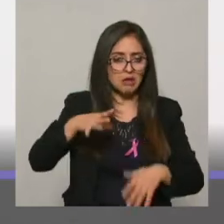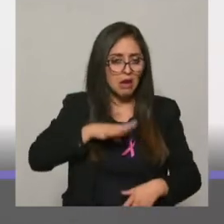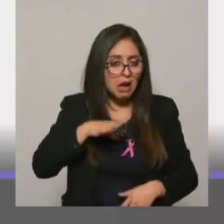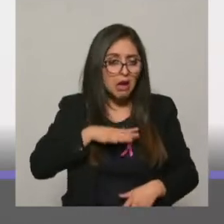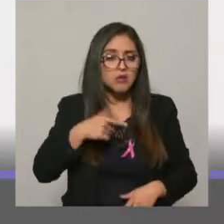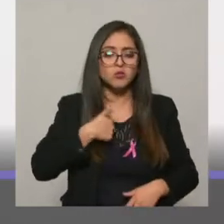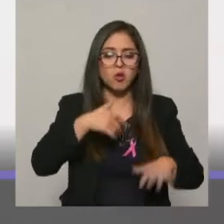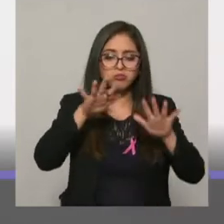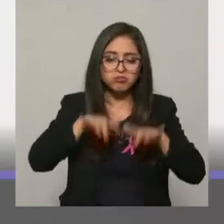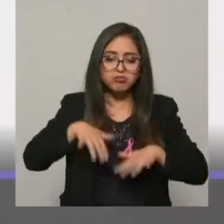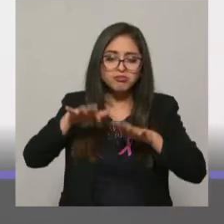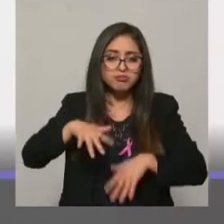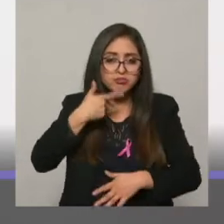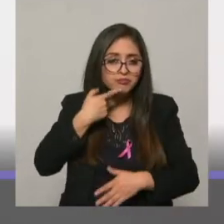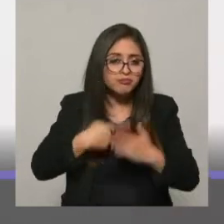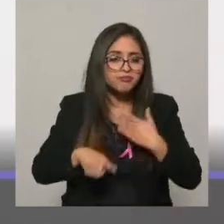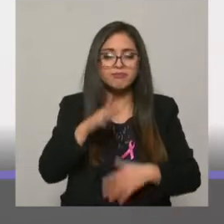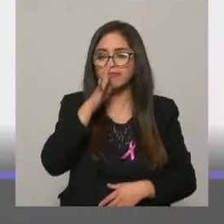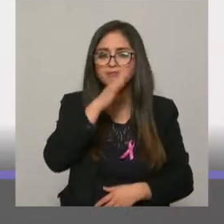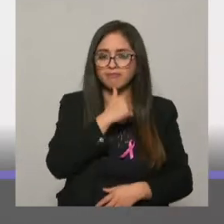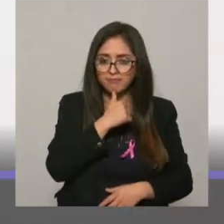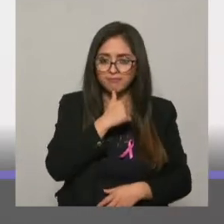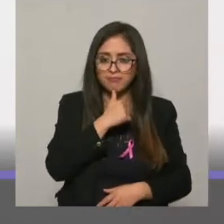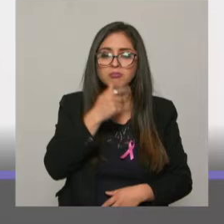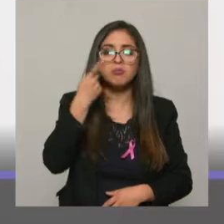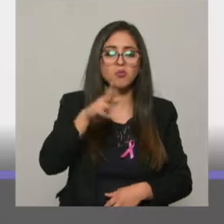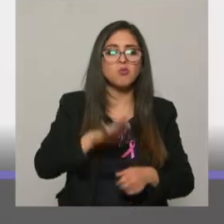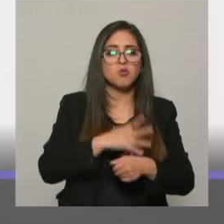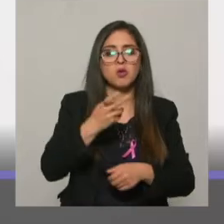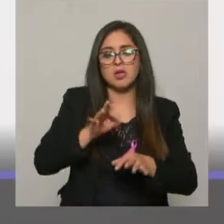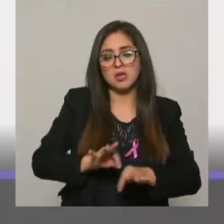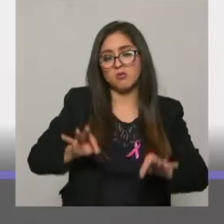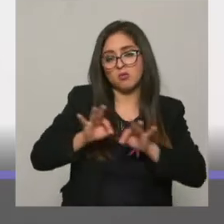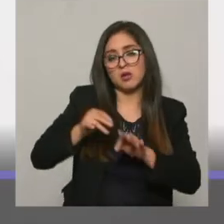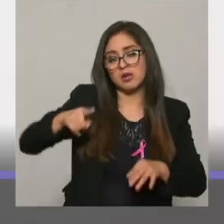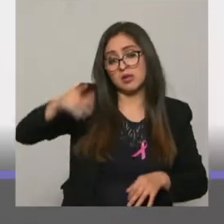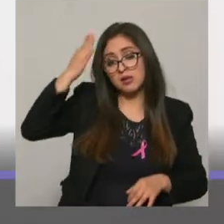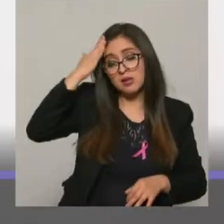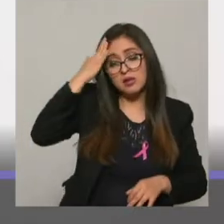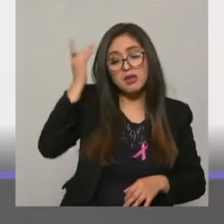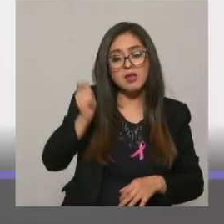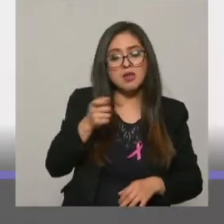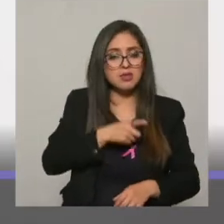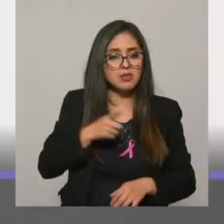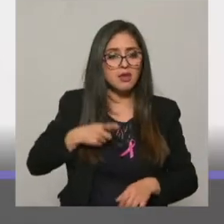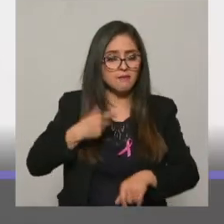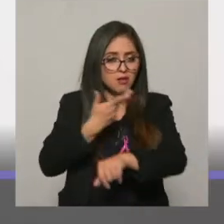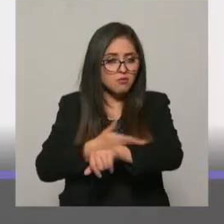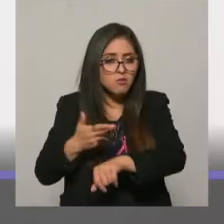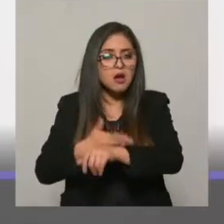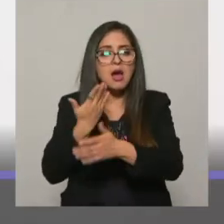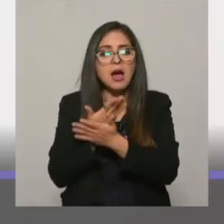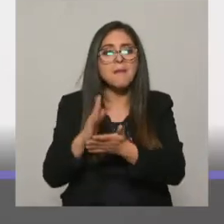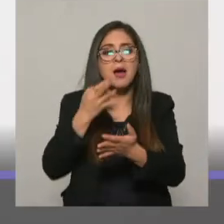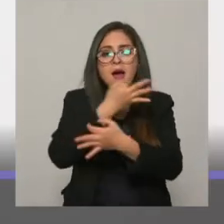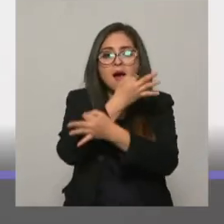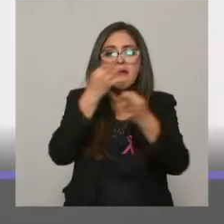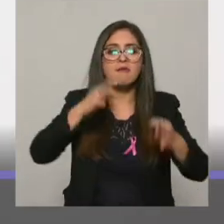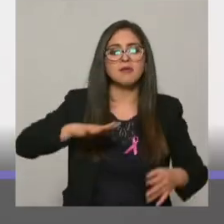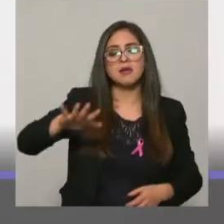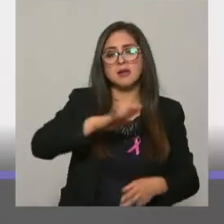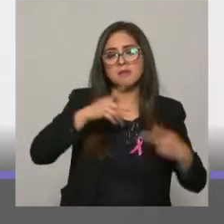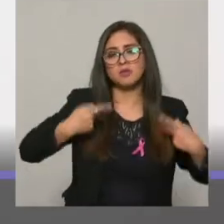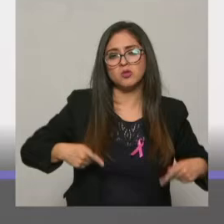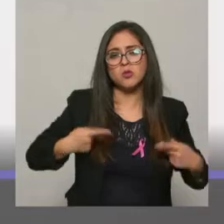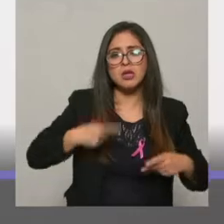hacer nuestra queja. Entonces es importante que la autoridad ayude y sobre todo difunda esto, puede ayudar muchísimo. Es